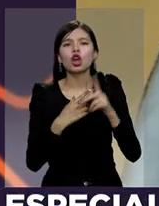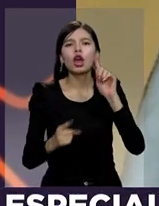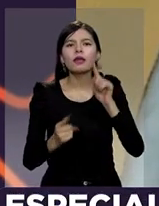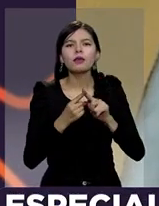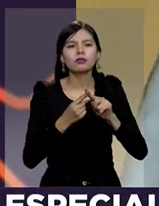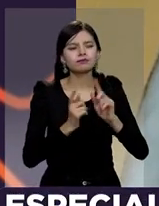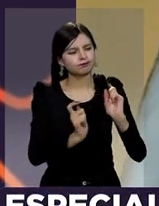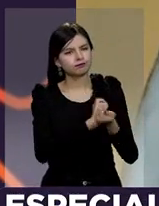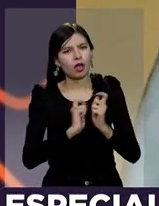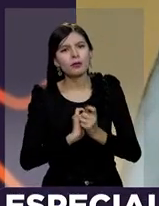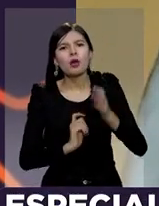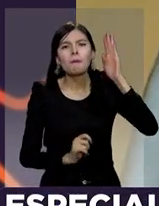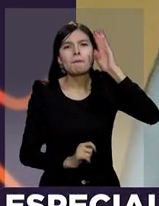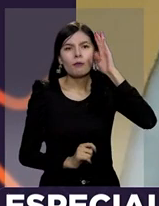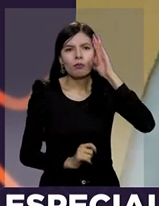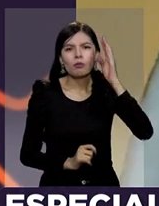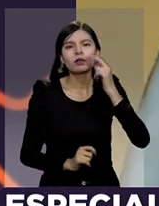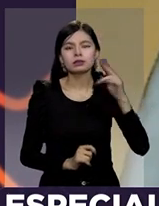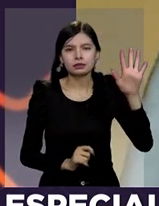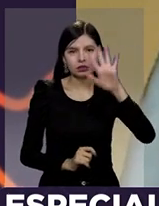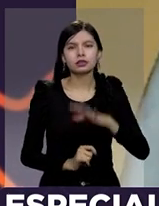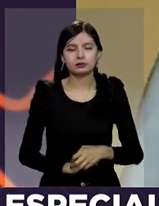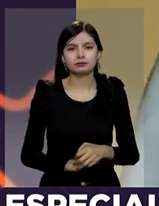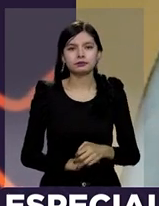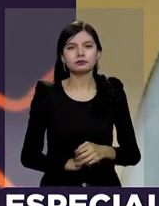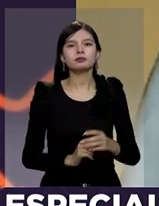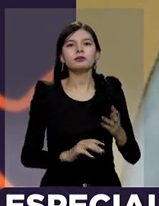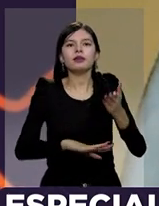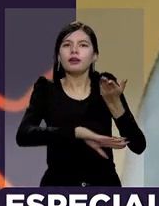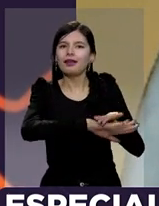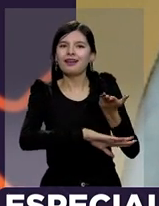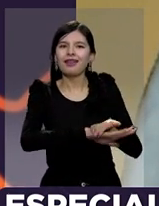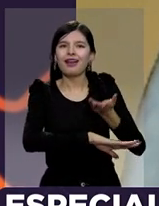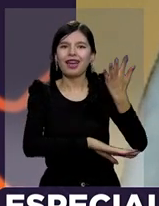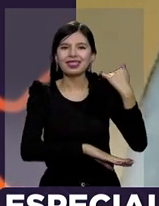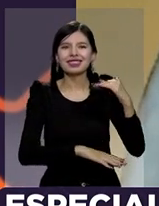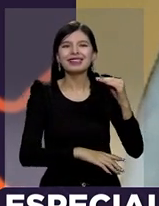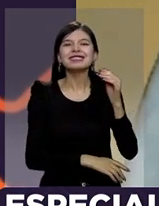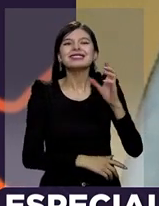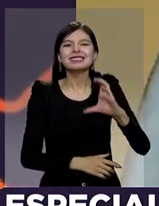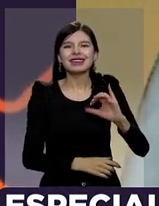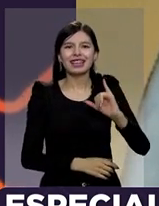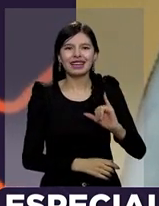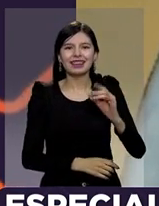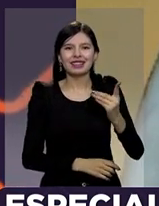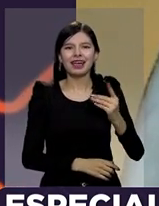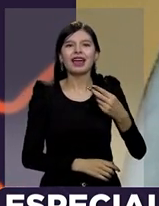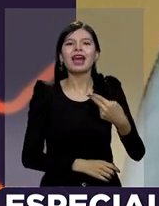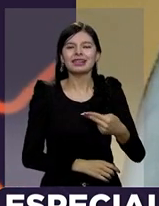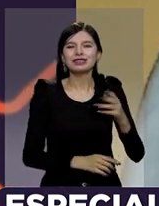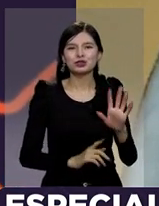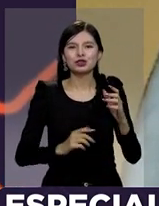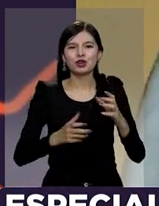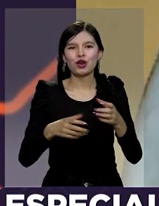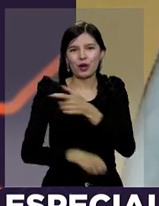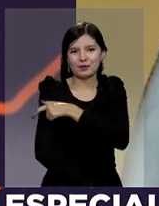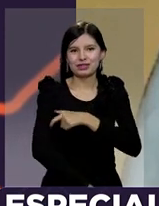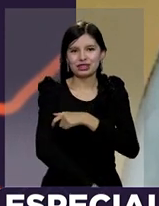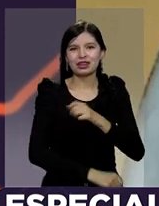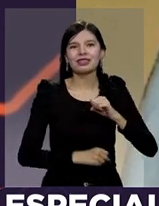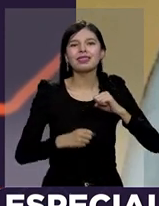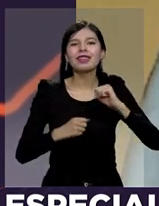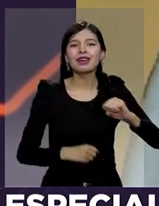Policía Nacional, de acuerdo algunas de las recomendaciones que dio la CIDH, por ejemplo, que deberían de pasar